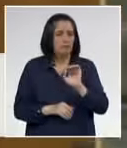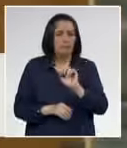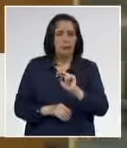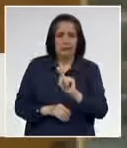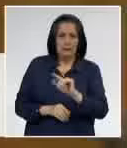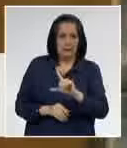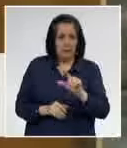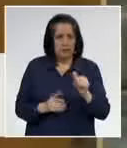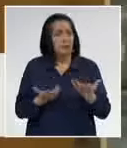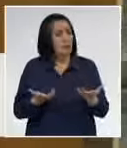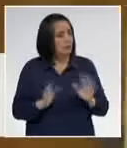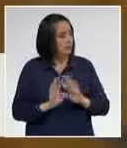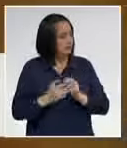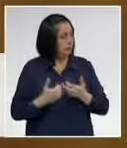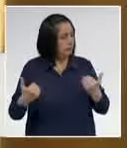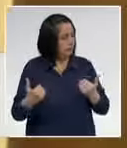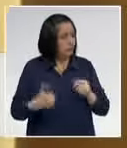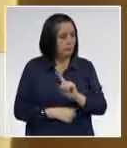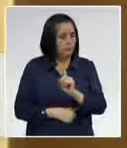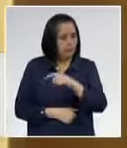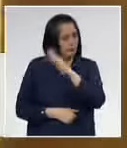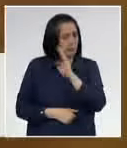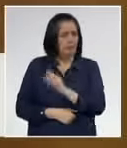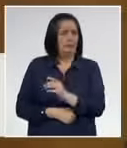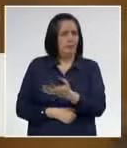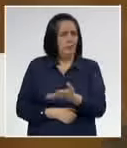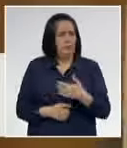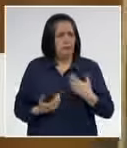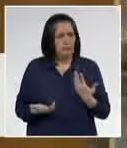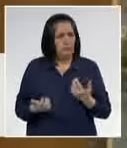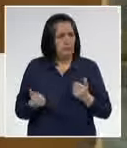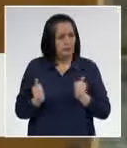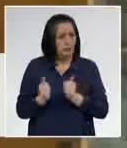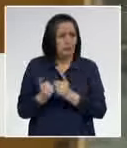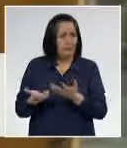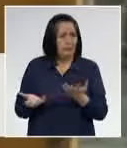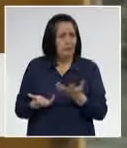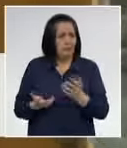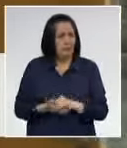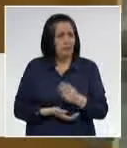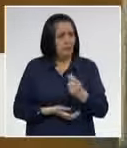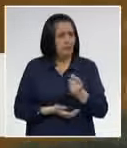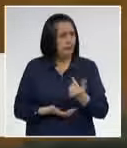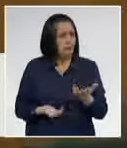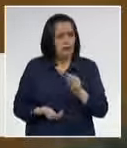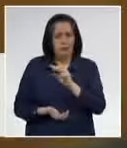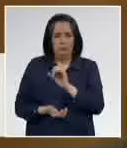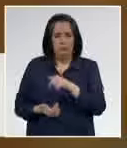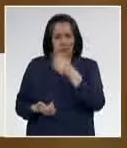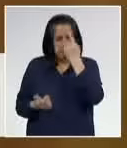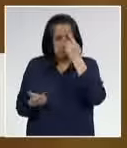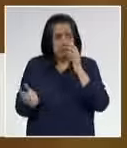vida porque nunca entendí que hubiera podido tener cercanía o tomar un poco de dinero de Montesinos. Nunca lo entendí. ¿Está en el